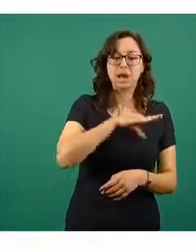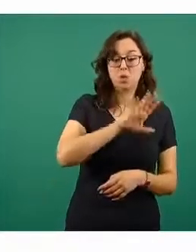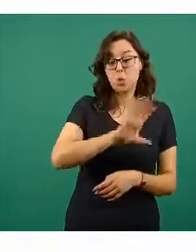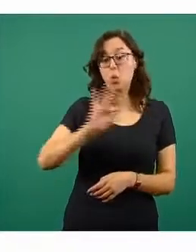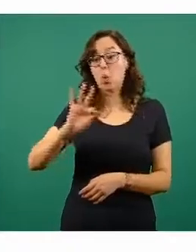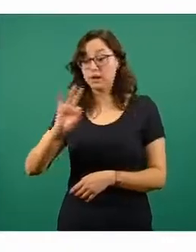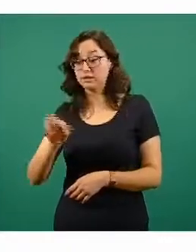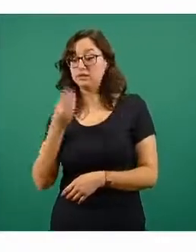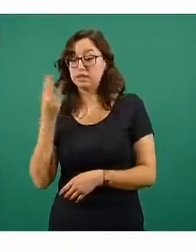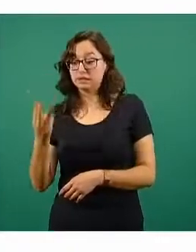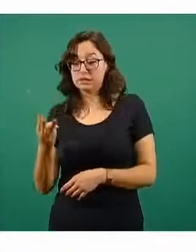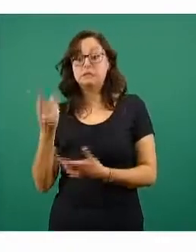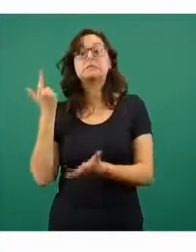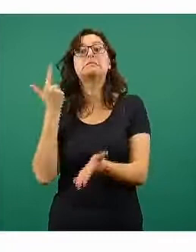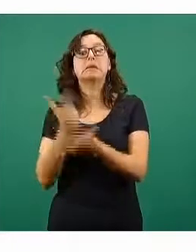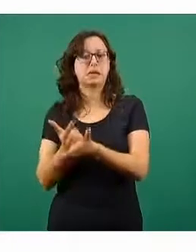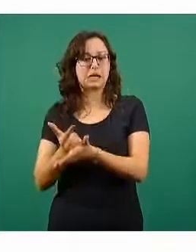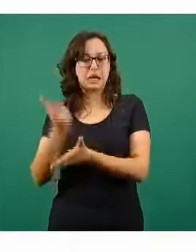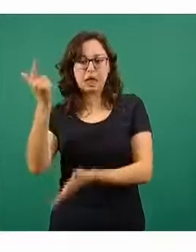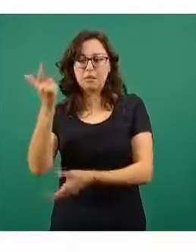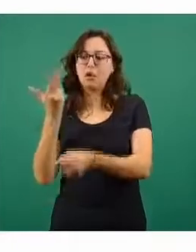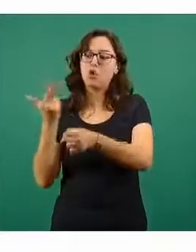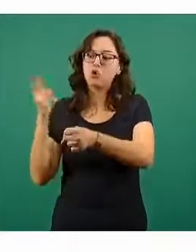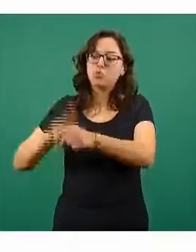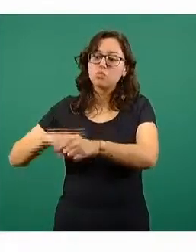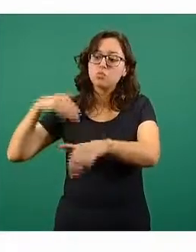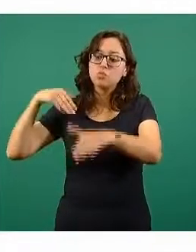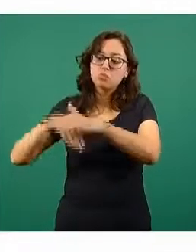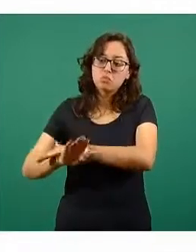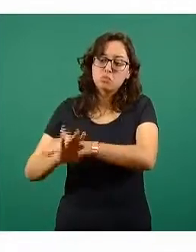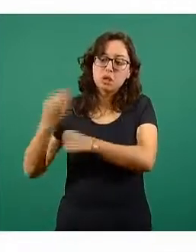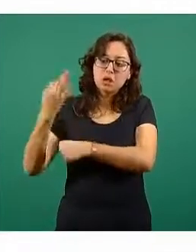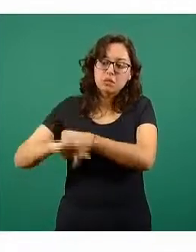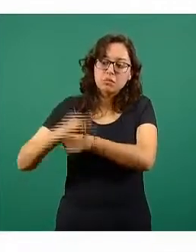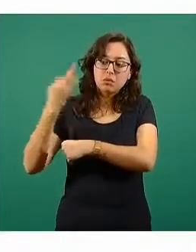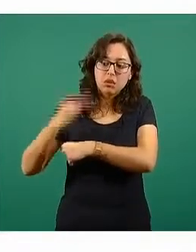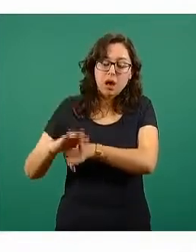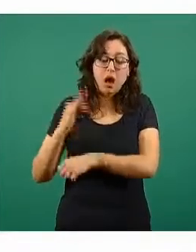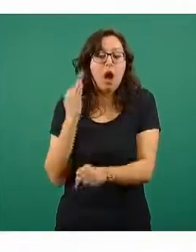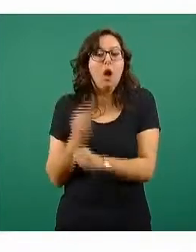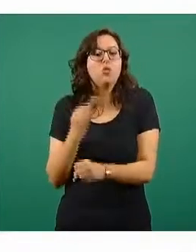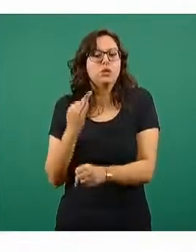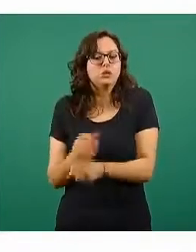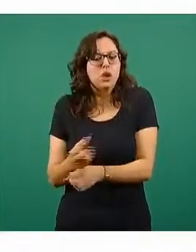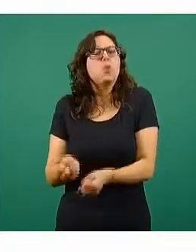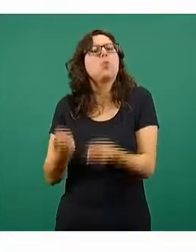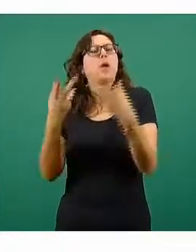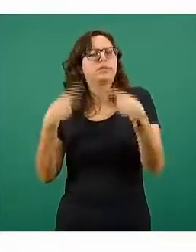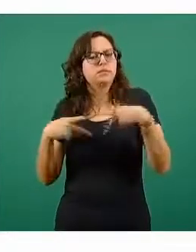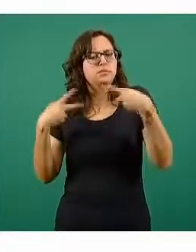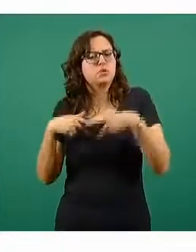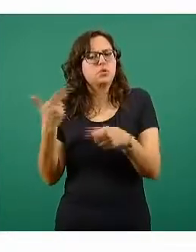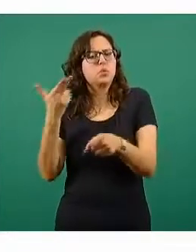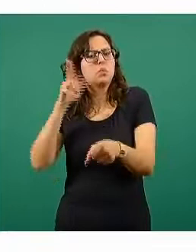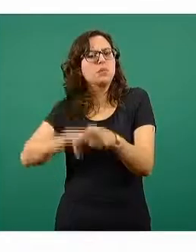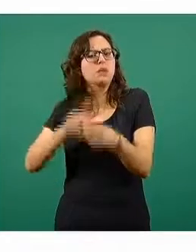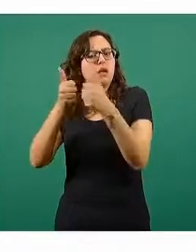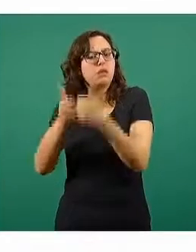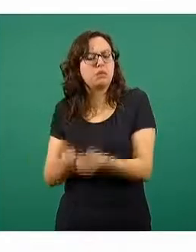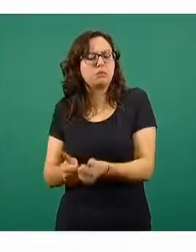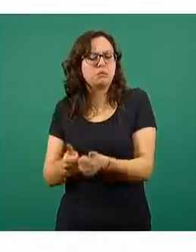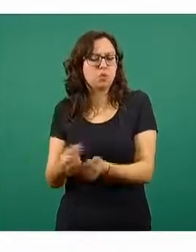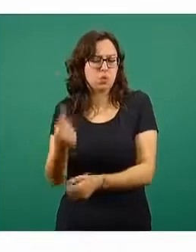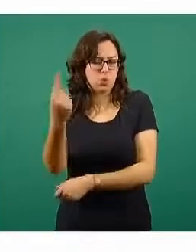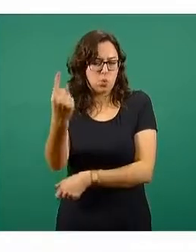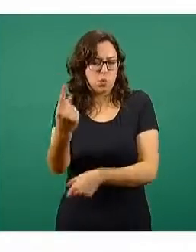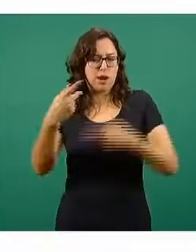en hospitalización por periodos cortos de tiempo. En este momento solo una persona se encuentra hospitalizada y ahí se puede ver una